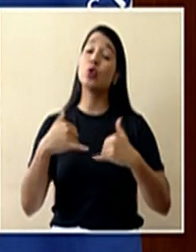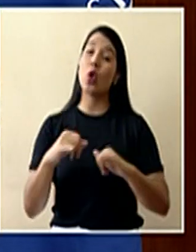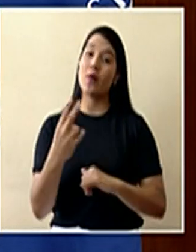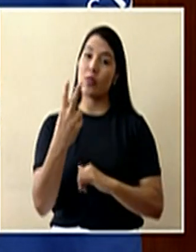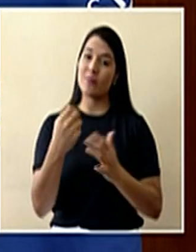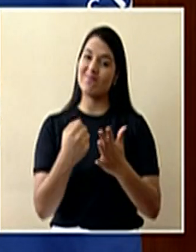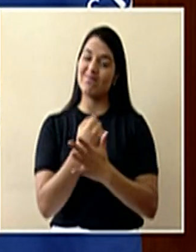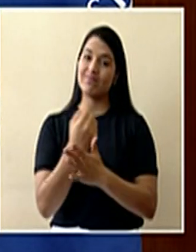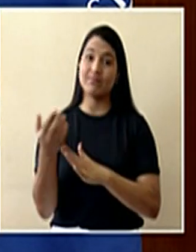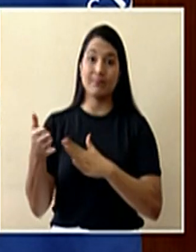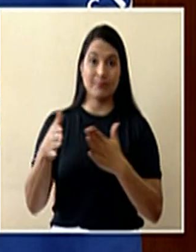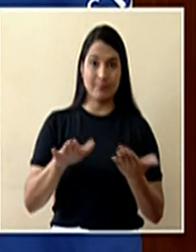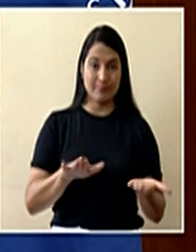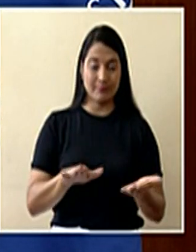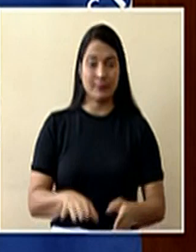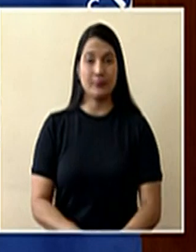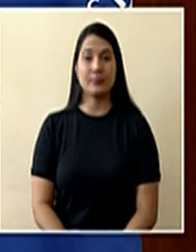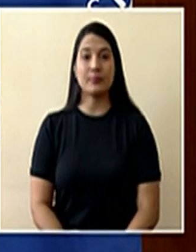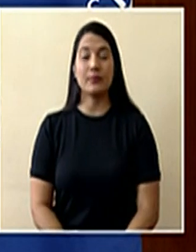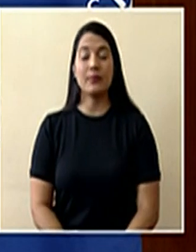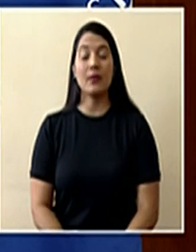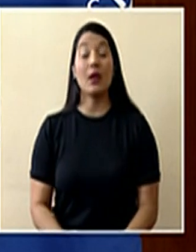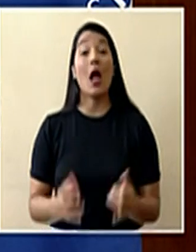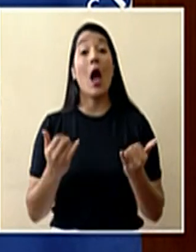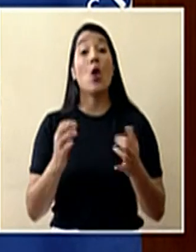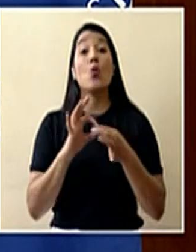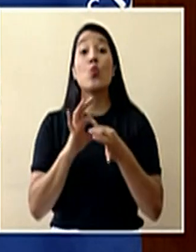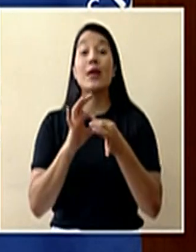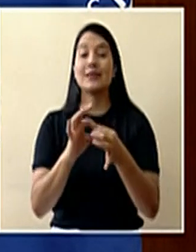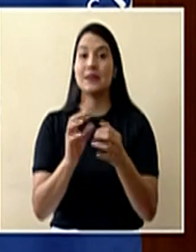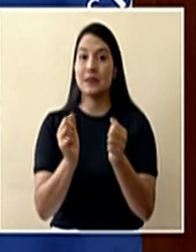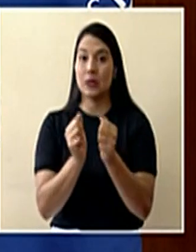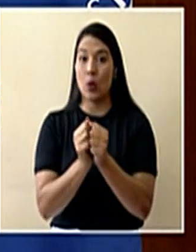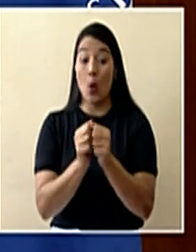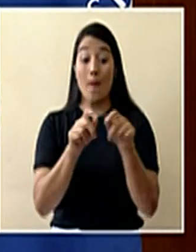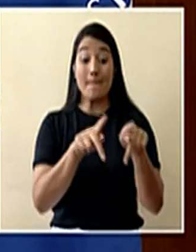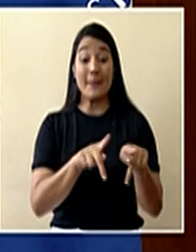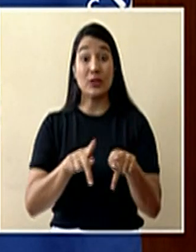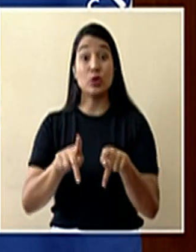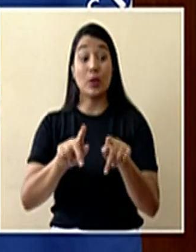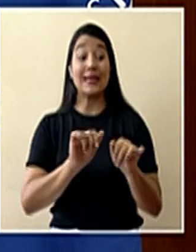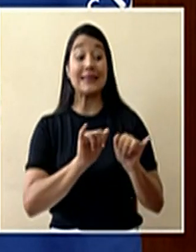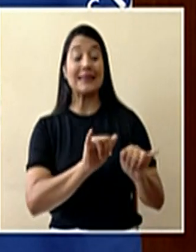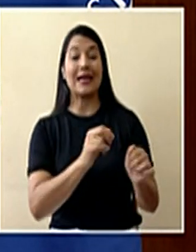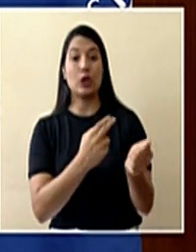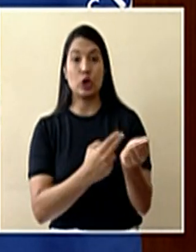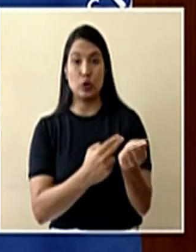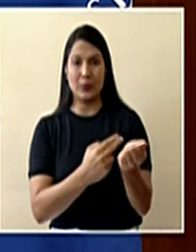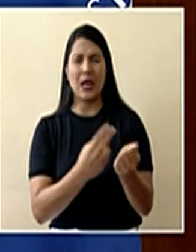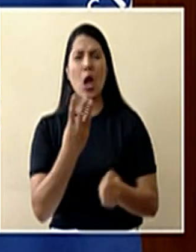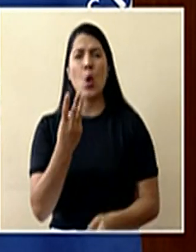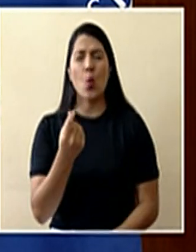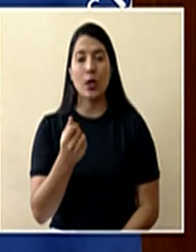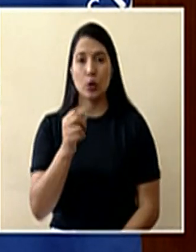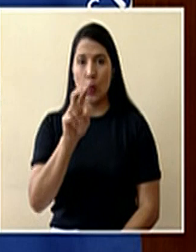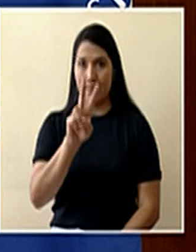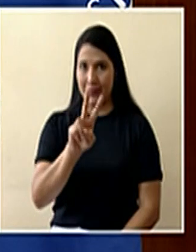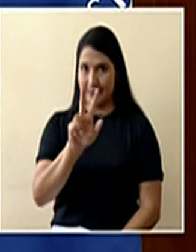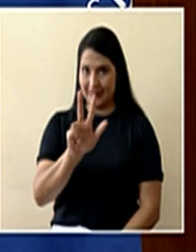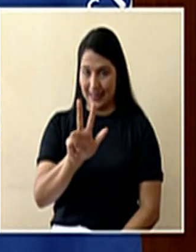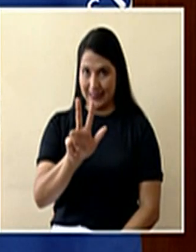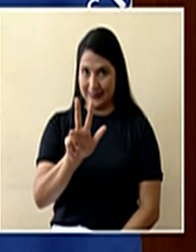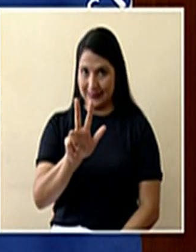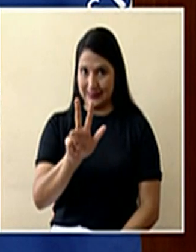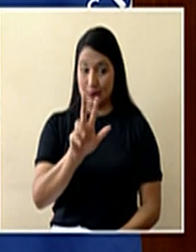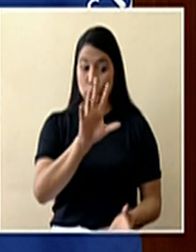lamentables fallecimientos. Con respecto a las personas que están hospitalizadas, tenemos 23